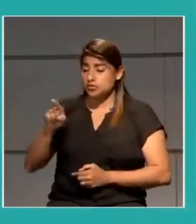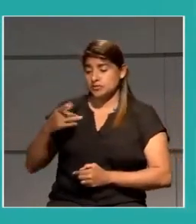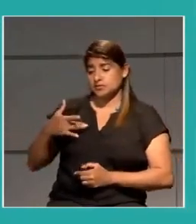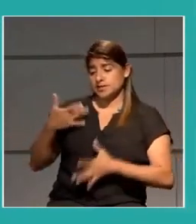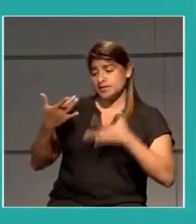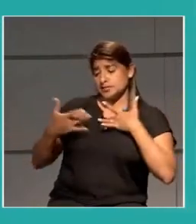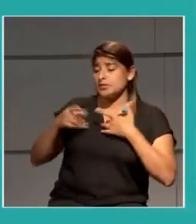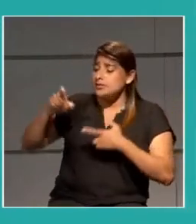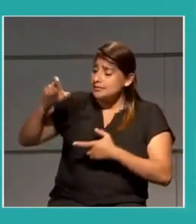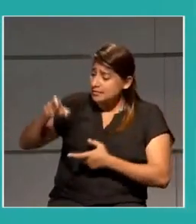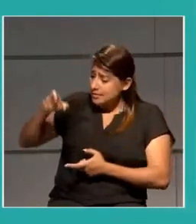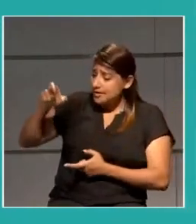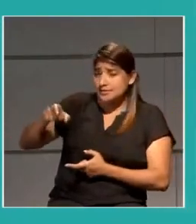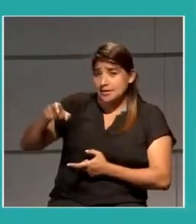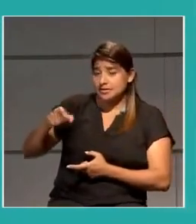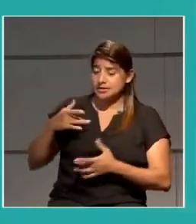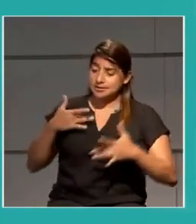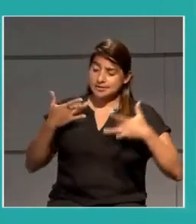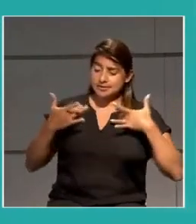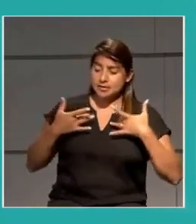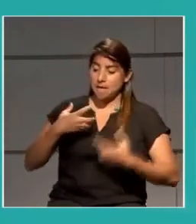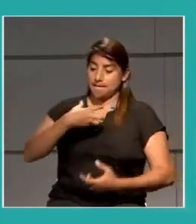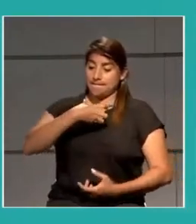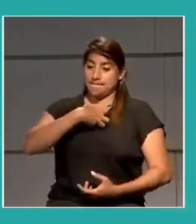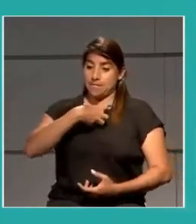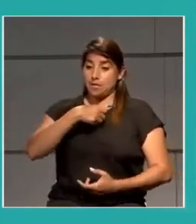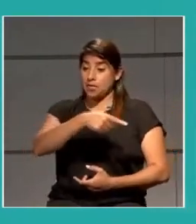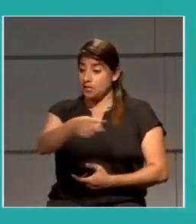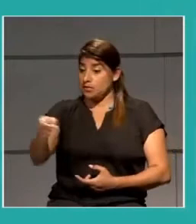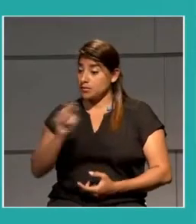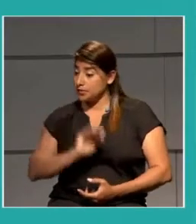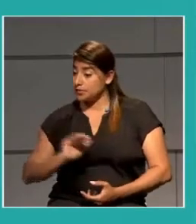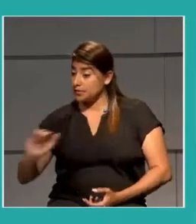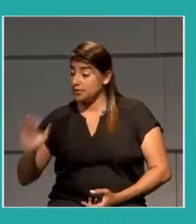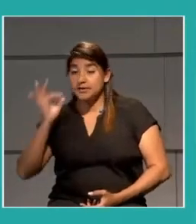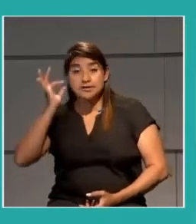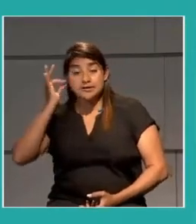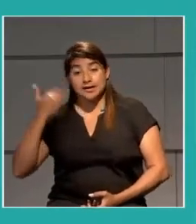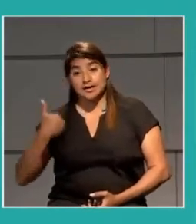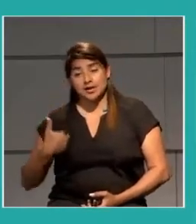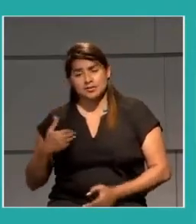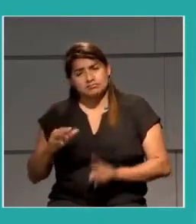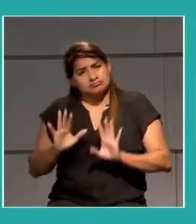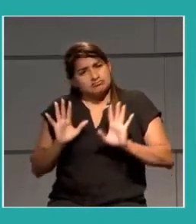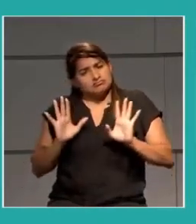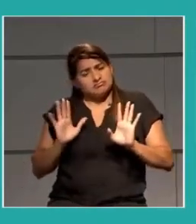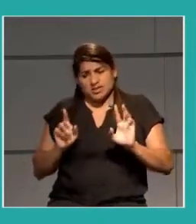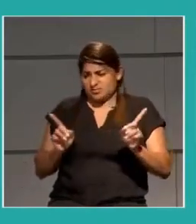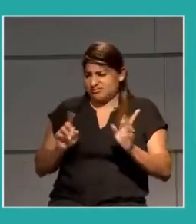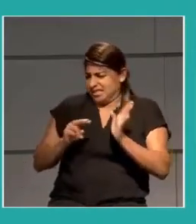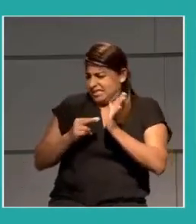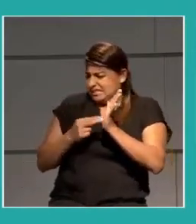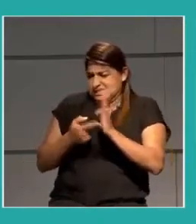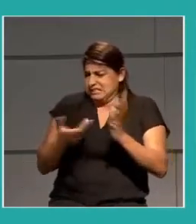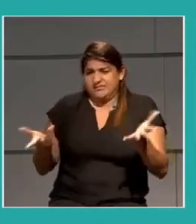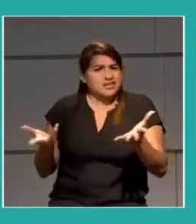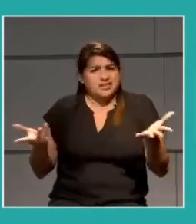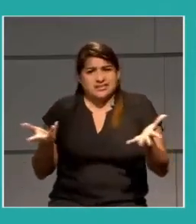sentimientos, necesidades y sensaciones propias y de las niñas y los niños. Pero, ¿qué quiere decir todo